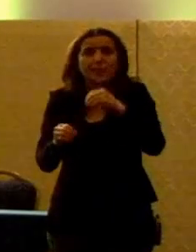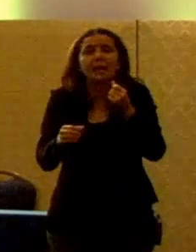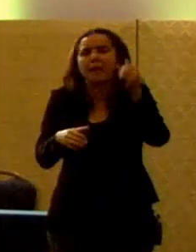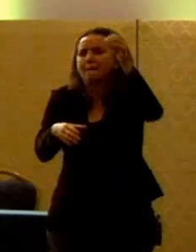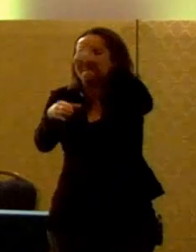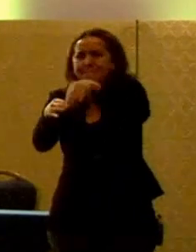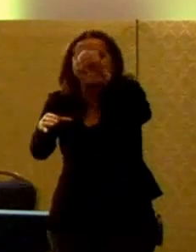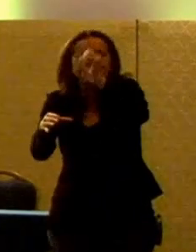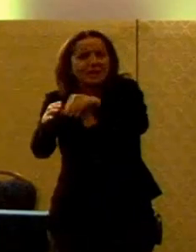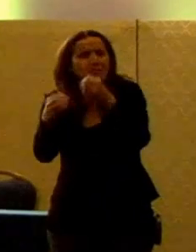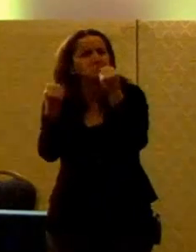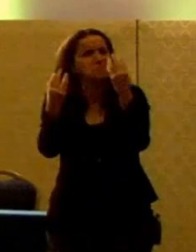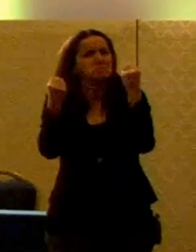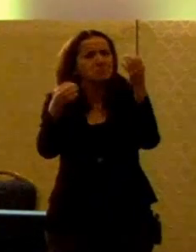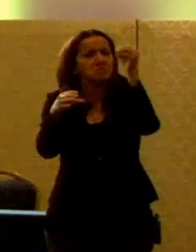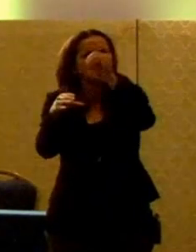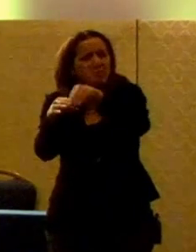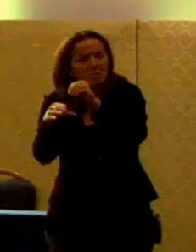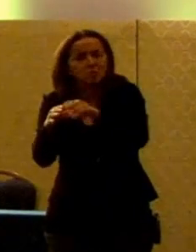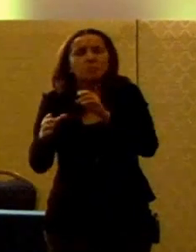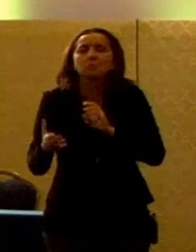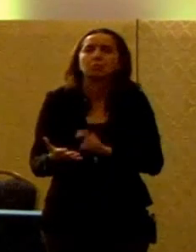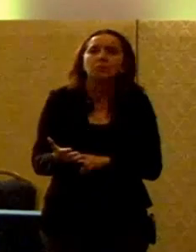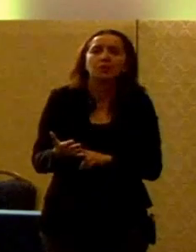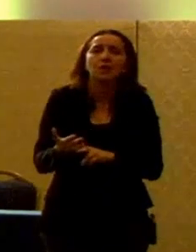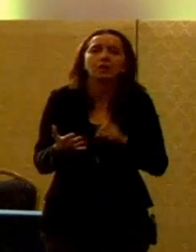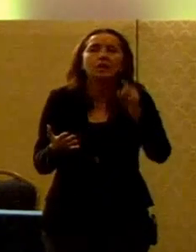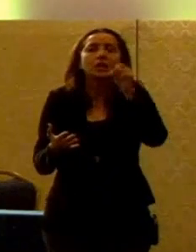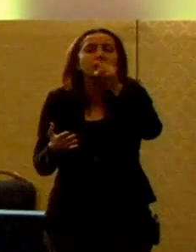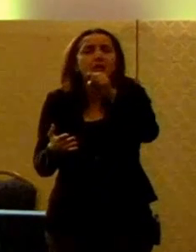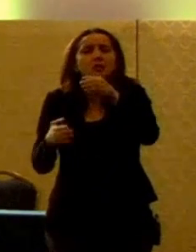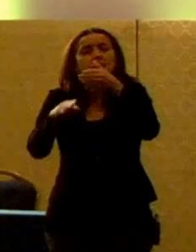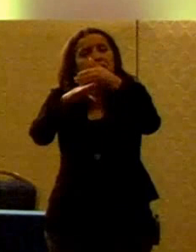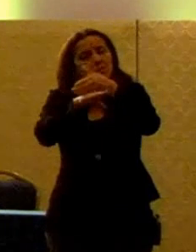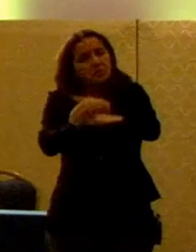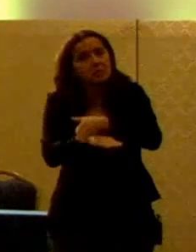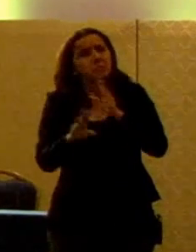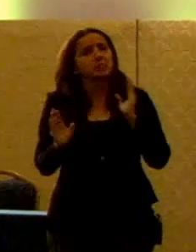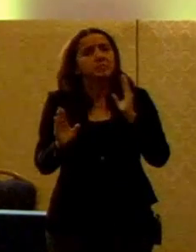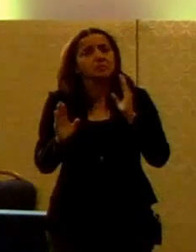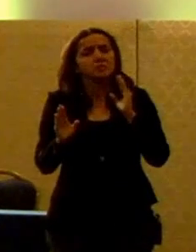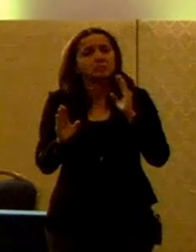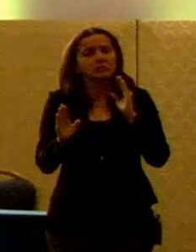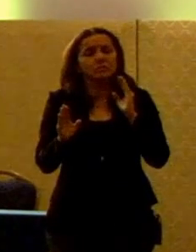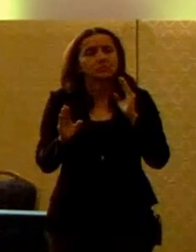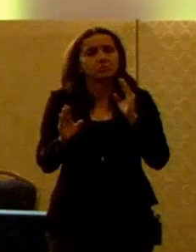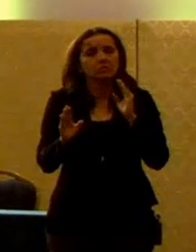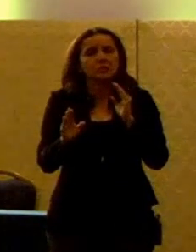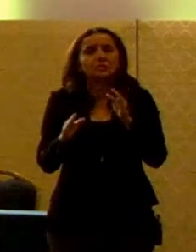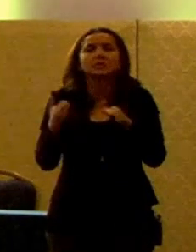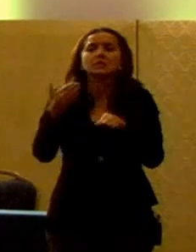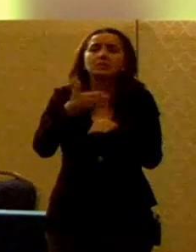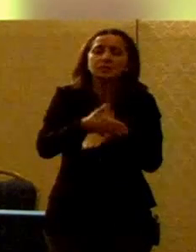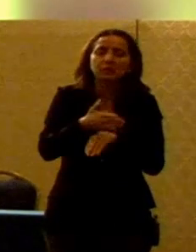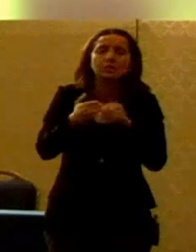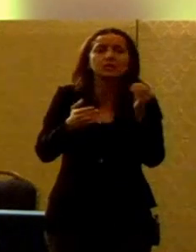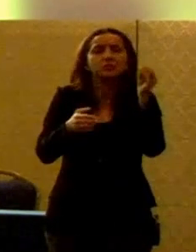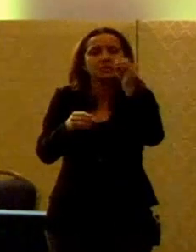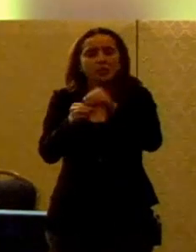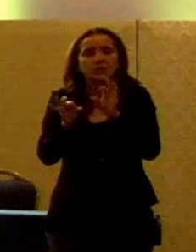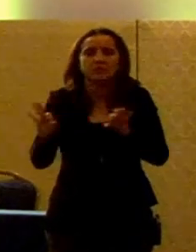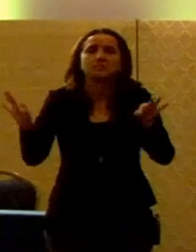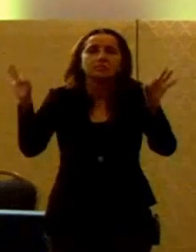este tipo de obras fue el sector primario, y al final del día, nuevamente el tema del sector primario fue muy